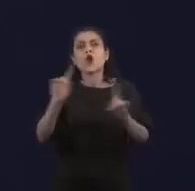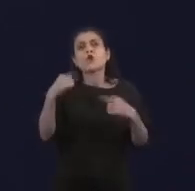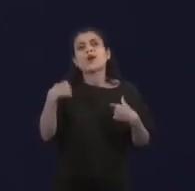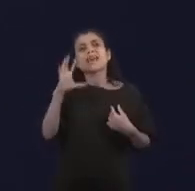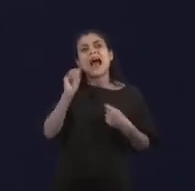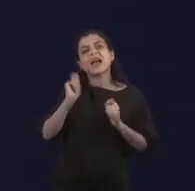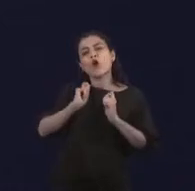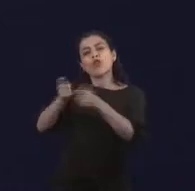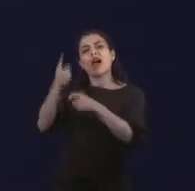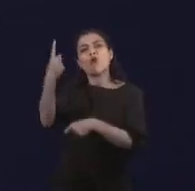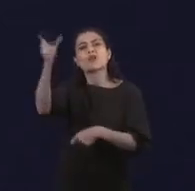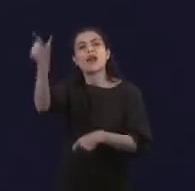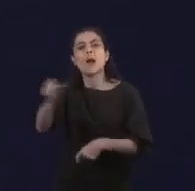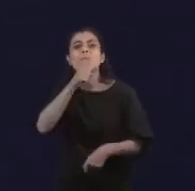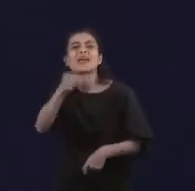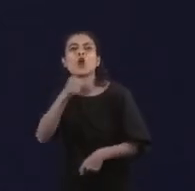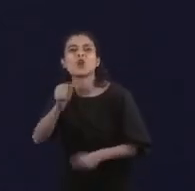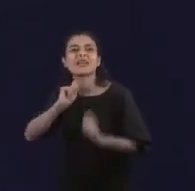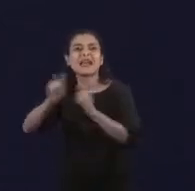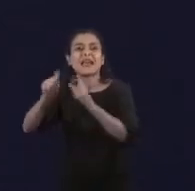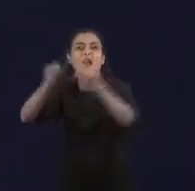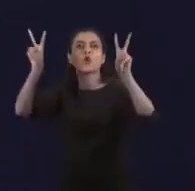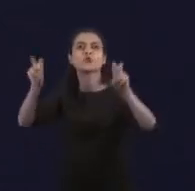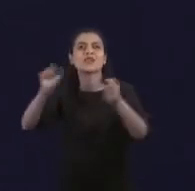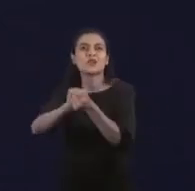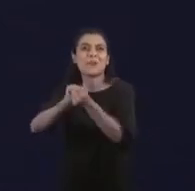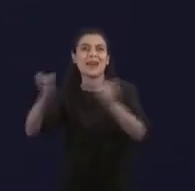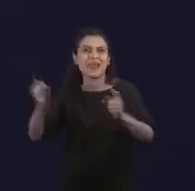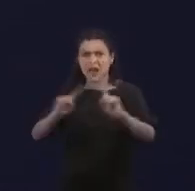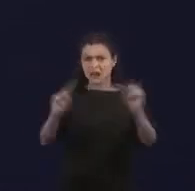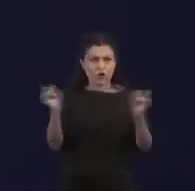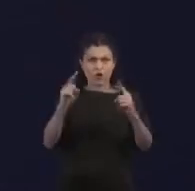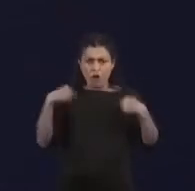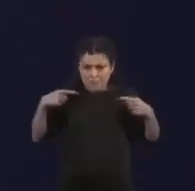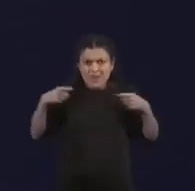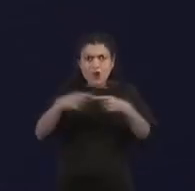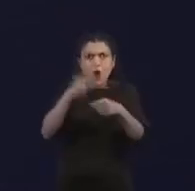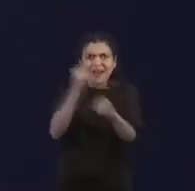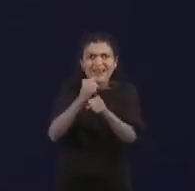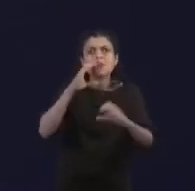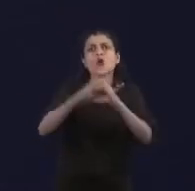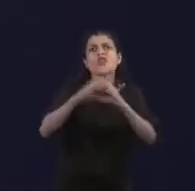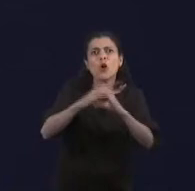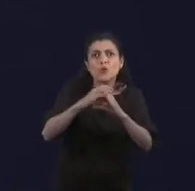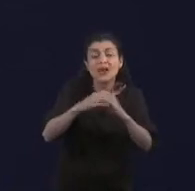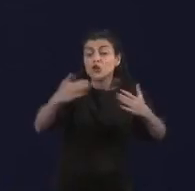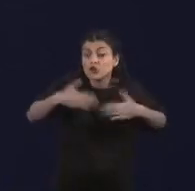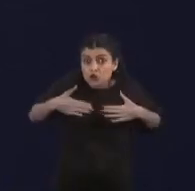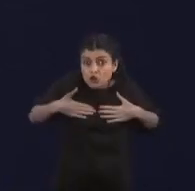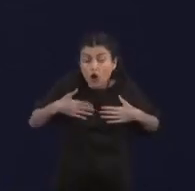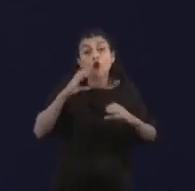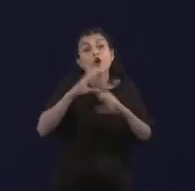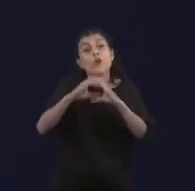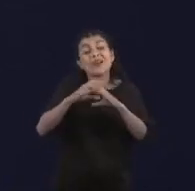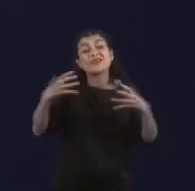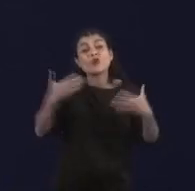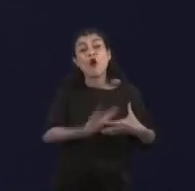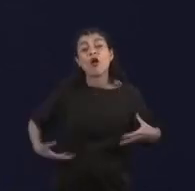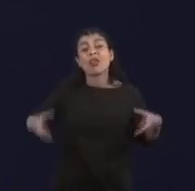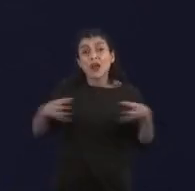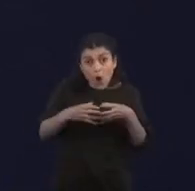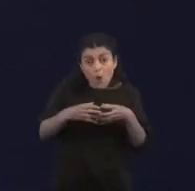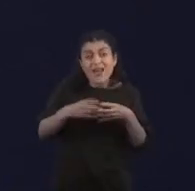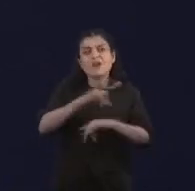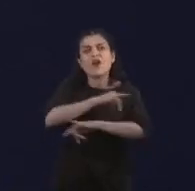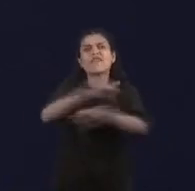tenga un título o tenga la novedad. No, el objetivo final de la comunicación, en lo que a mí respecta, es que la gente del